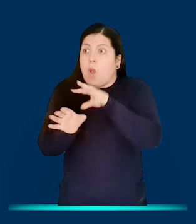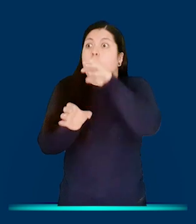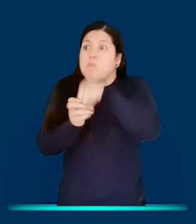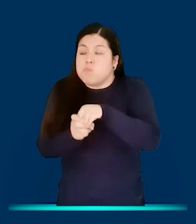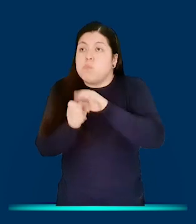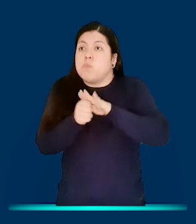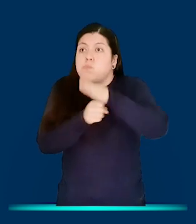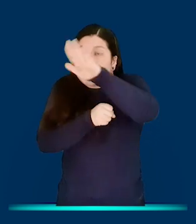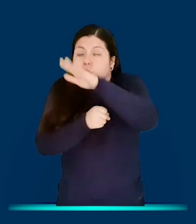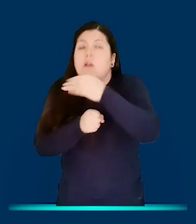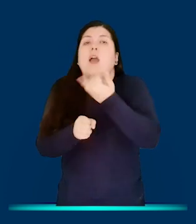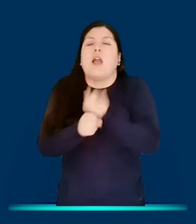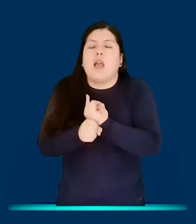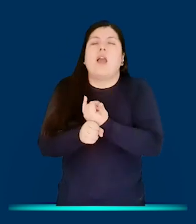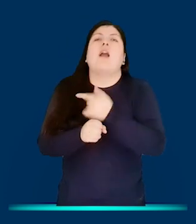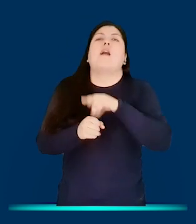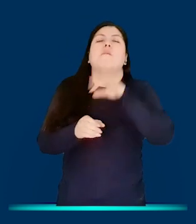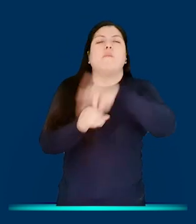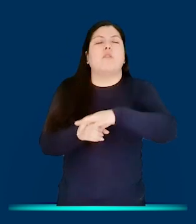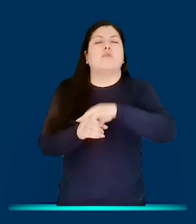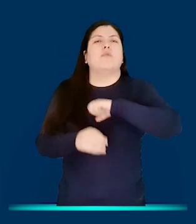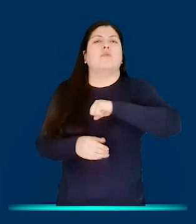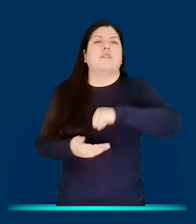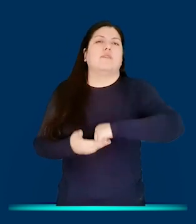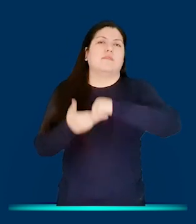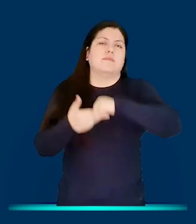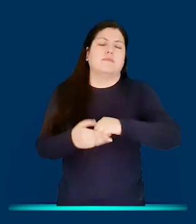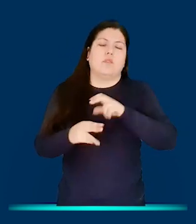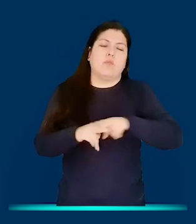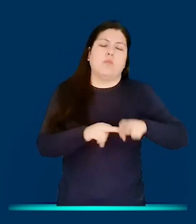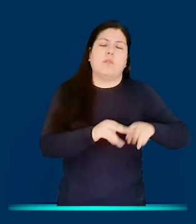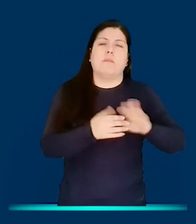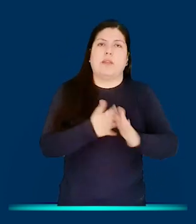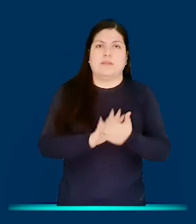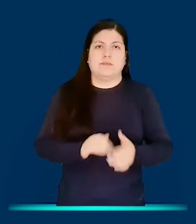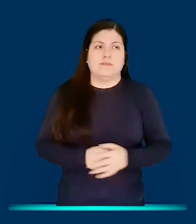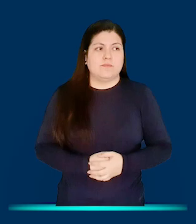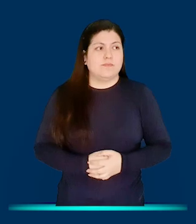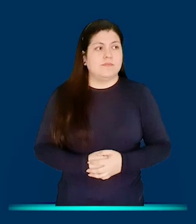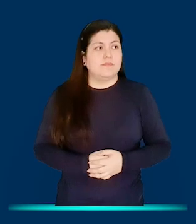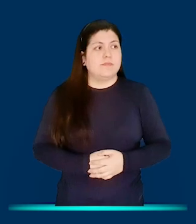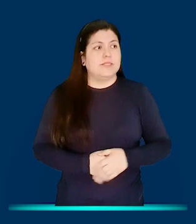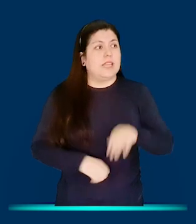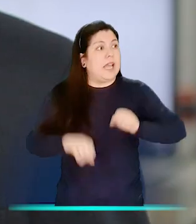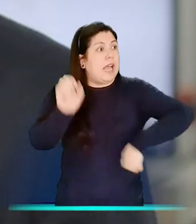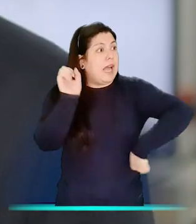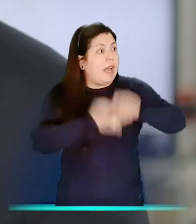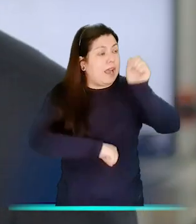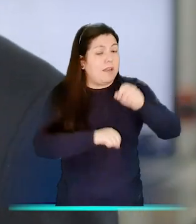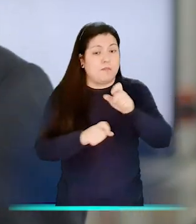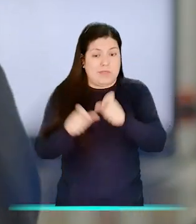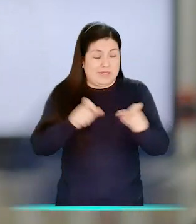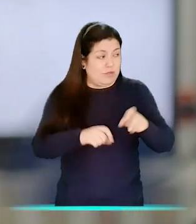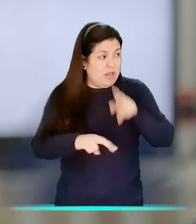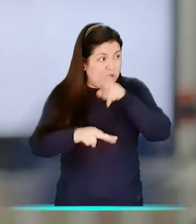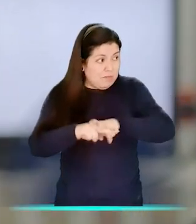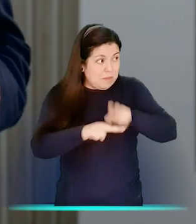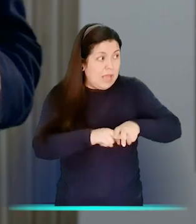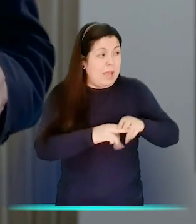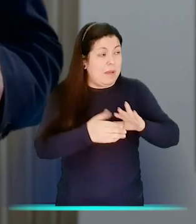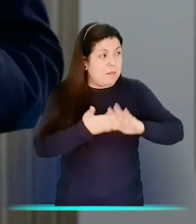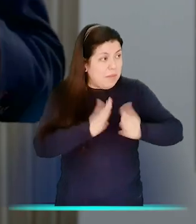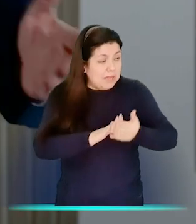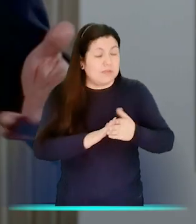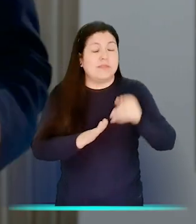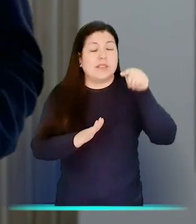de esos 167 municipios podrá ejercerse el derecho al voto para estas curules transitorias especiales de paz. Los que salgan elegidos en